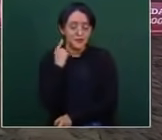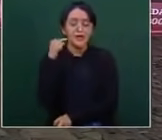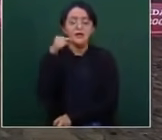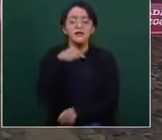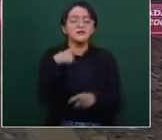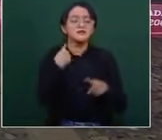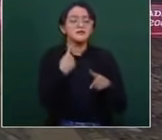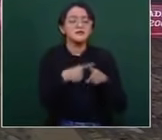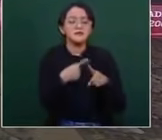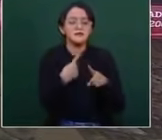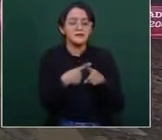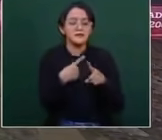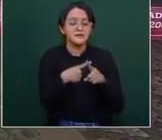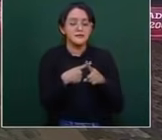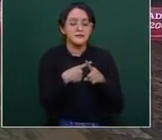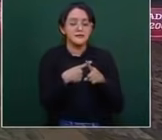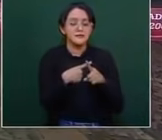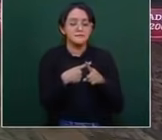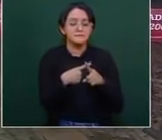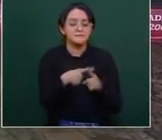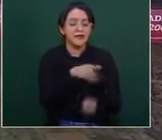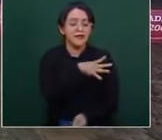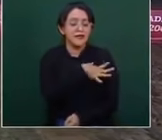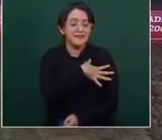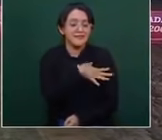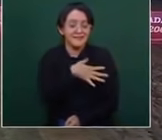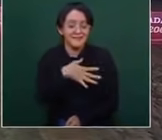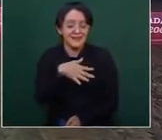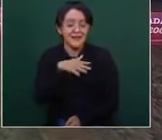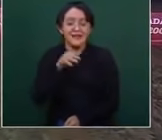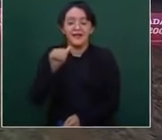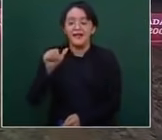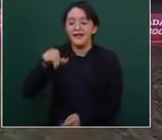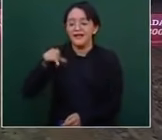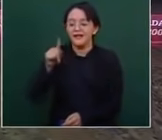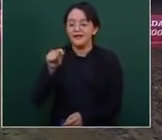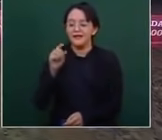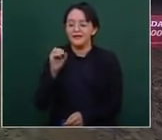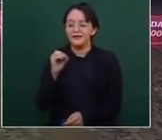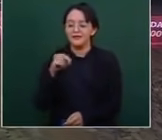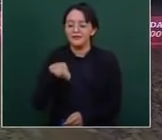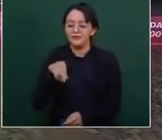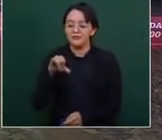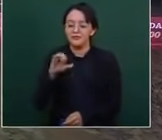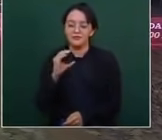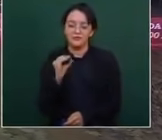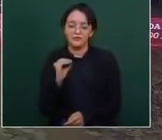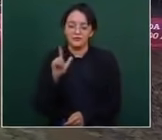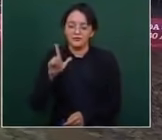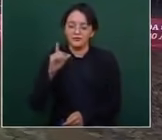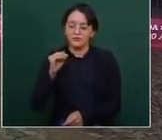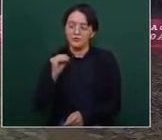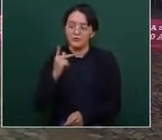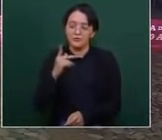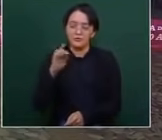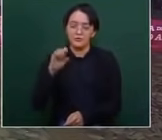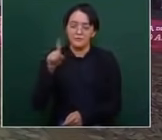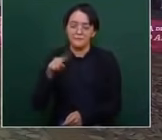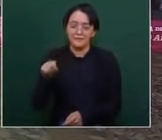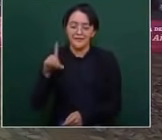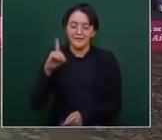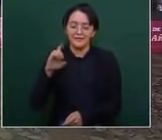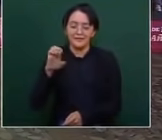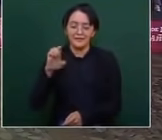general originario de este estado, Antonio López de Santana, antiguo oficial